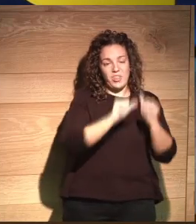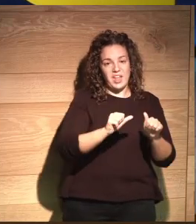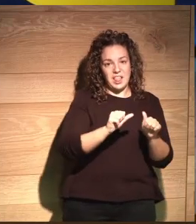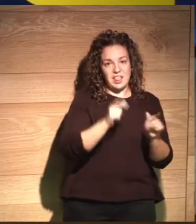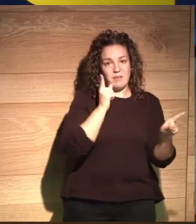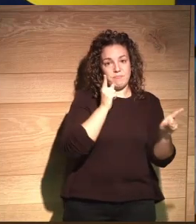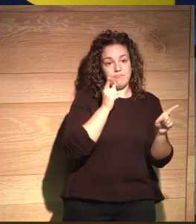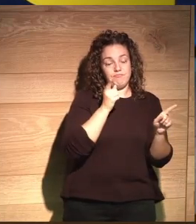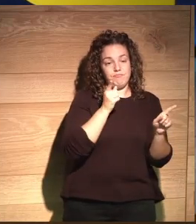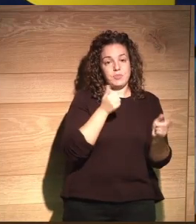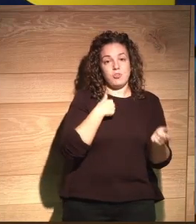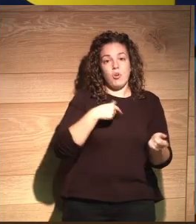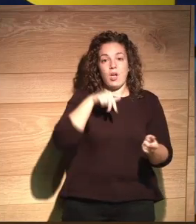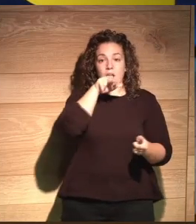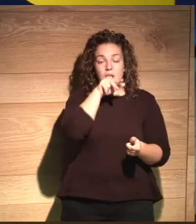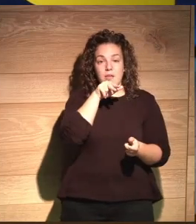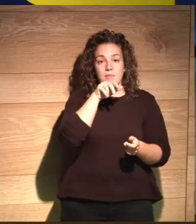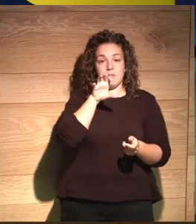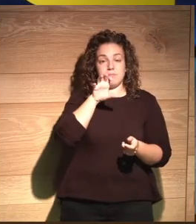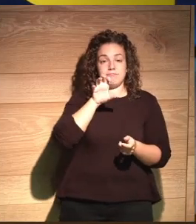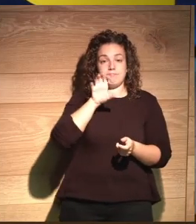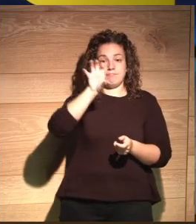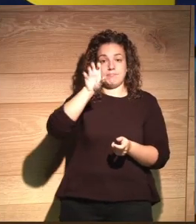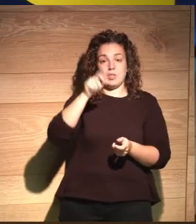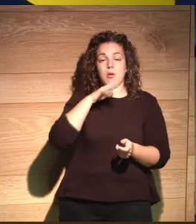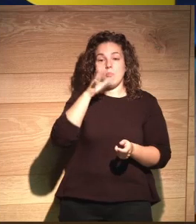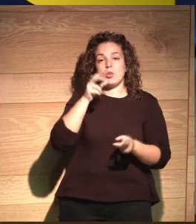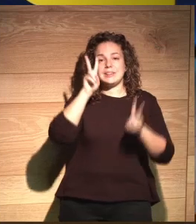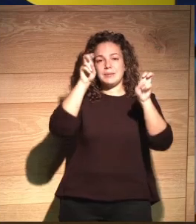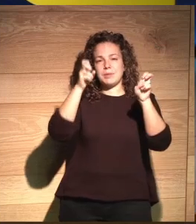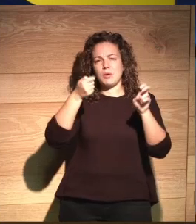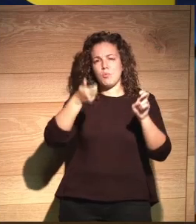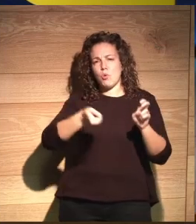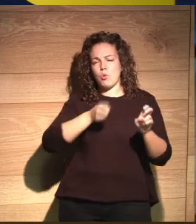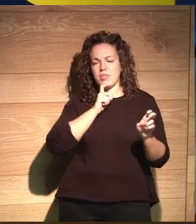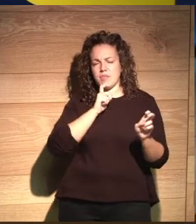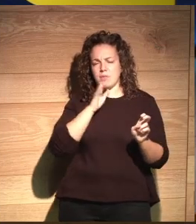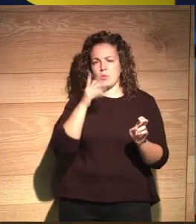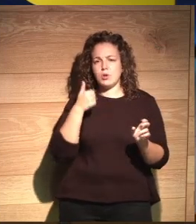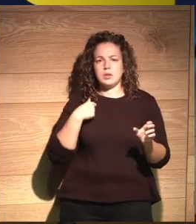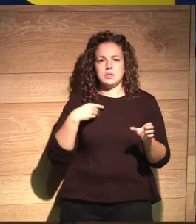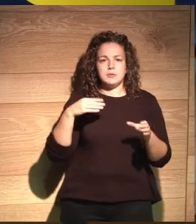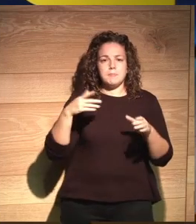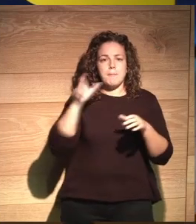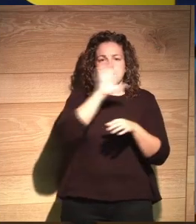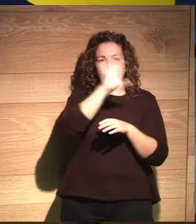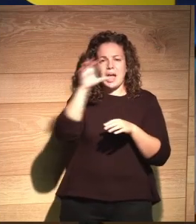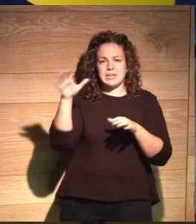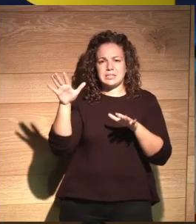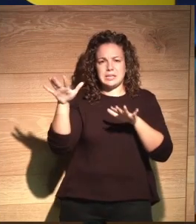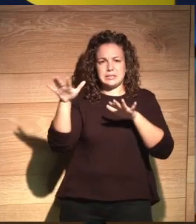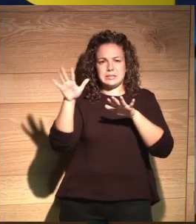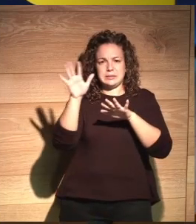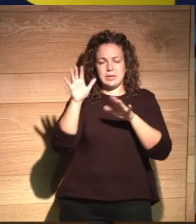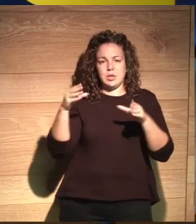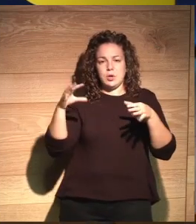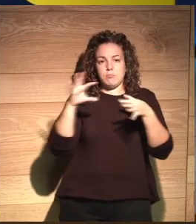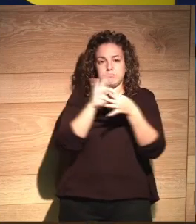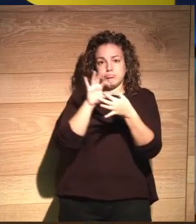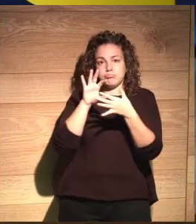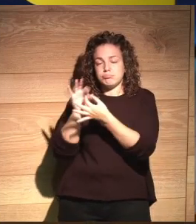hablé y realmente en george jahn sobre una temática que es bastante complicada involucra muchísimos países y